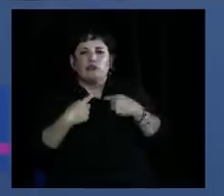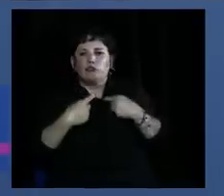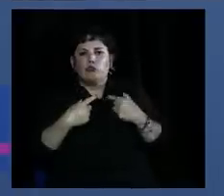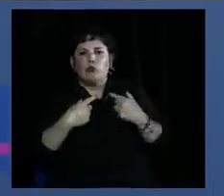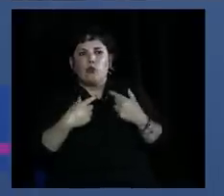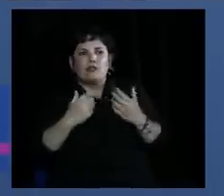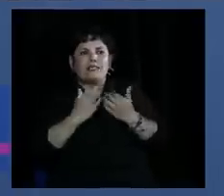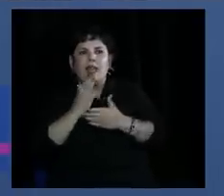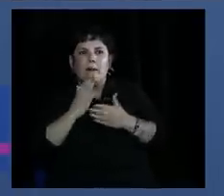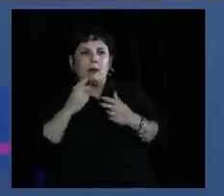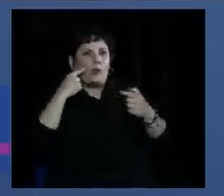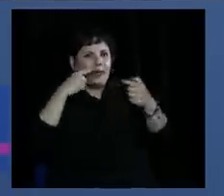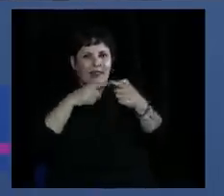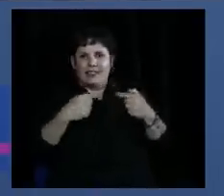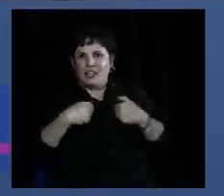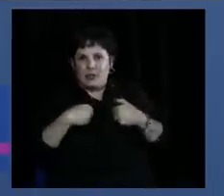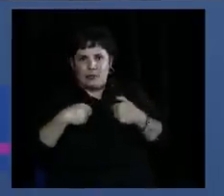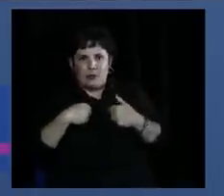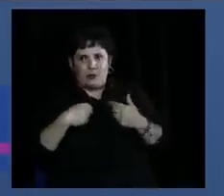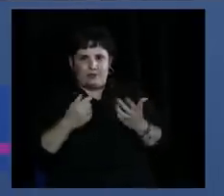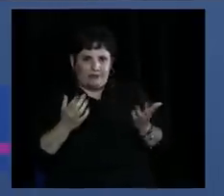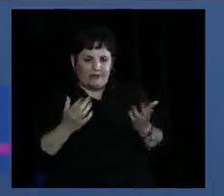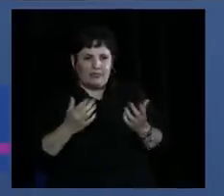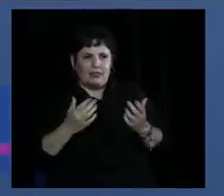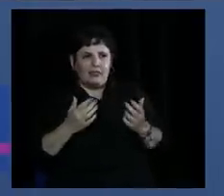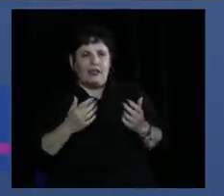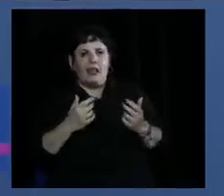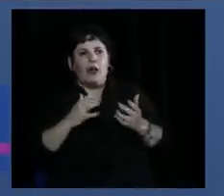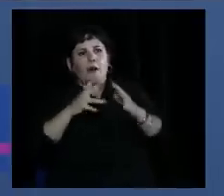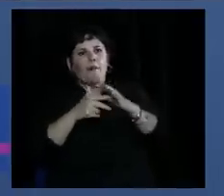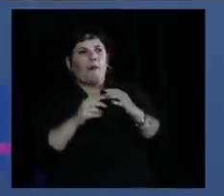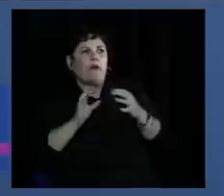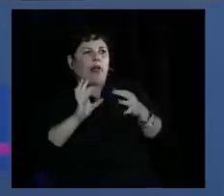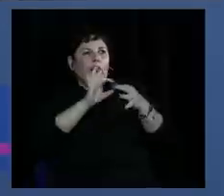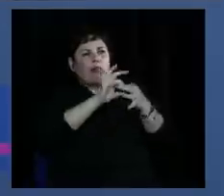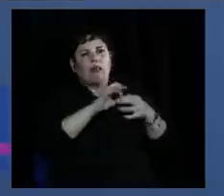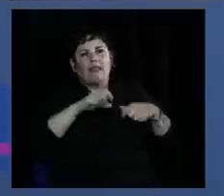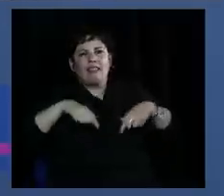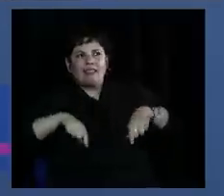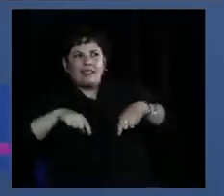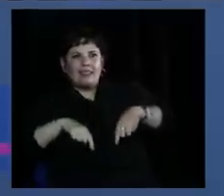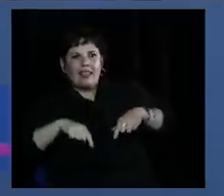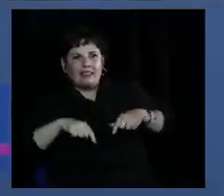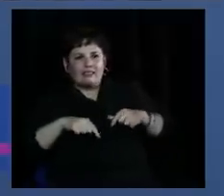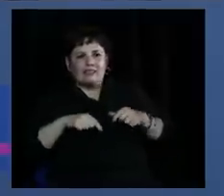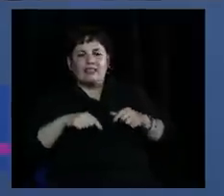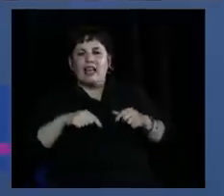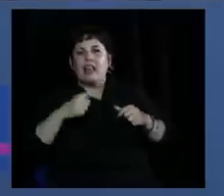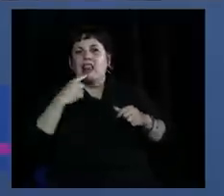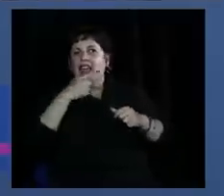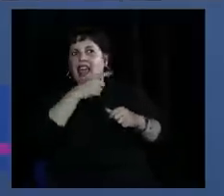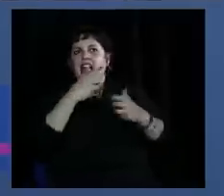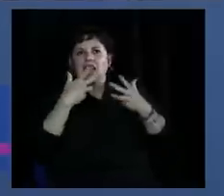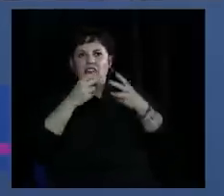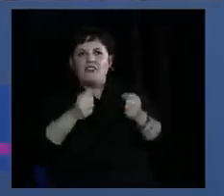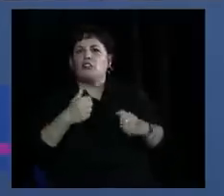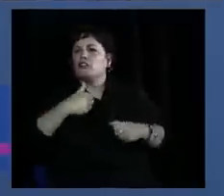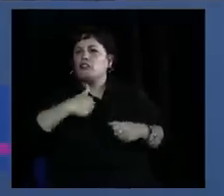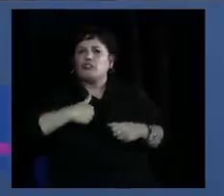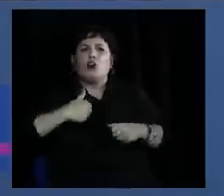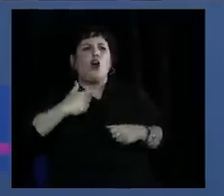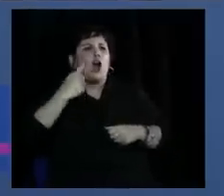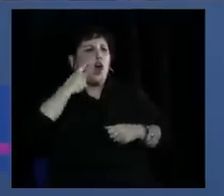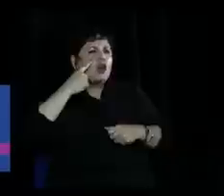su métier toda la vida, ¿no? El poroteo con las intendencias. Y que, es lo que él defiende, ¿no? Yo soy un hombre que conoce